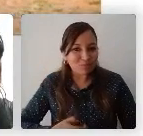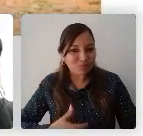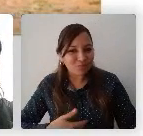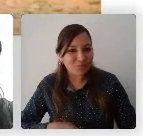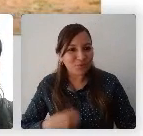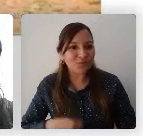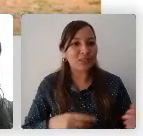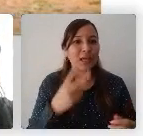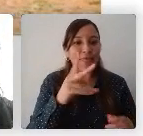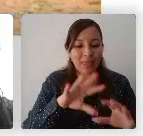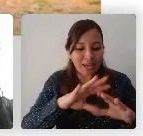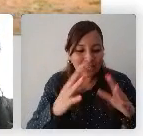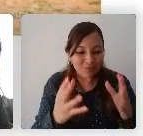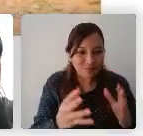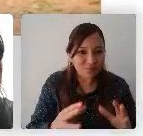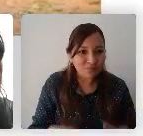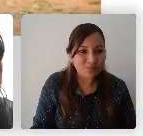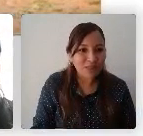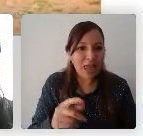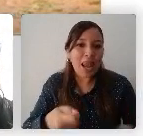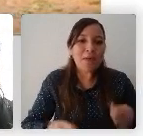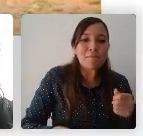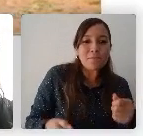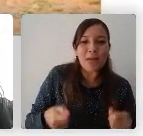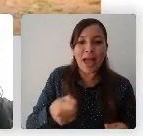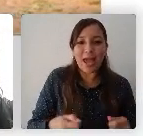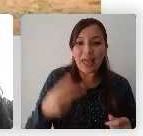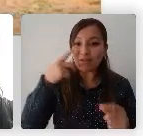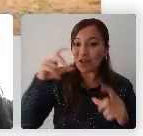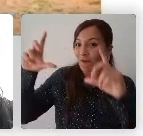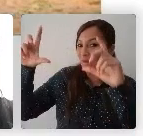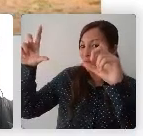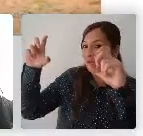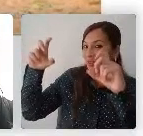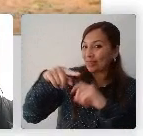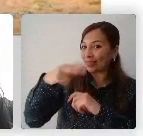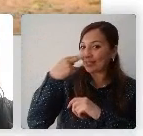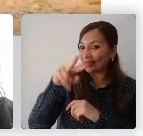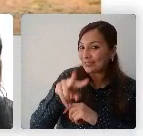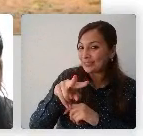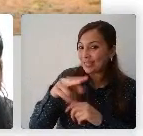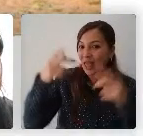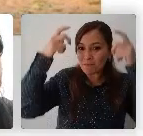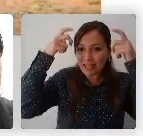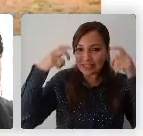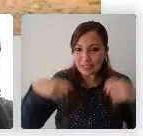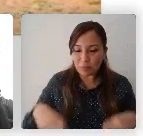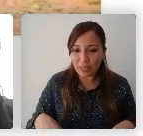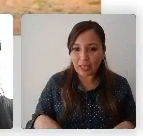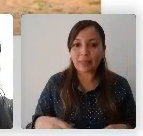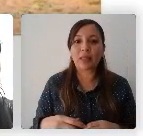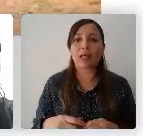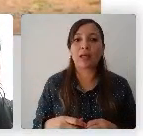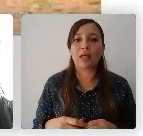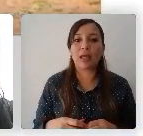son las comunidades dentro de cada uno de los destinos turísticos a nivel nacional, ¿no? Muchos de